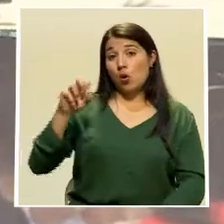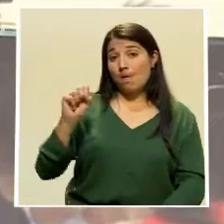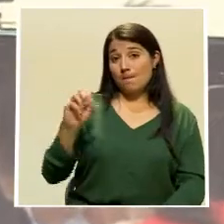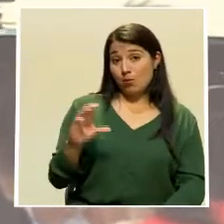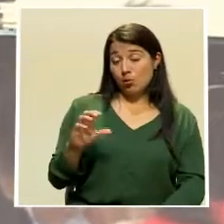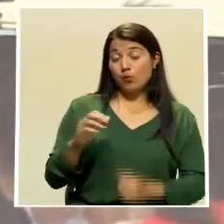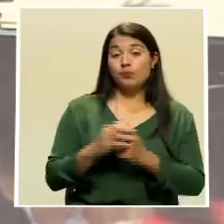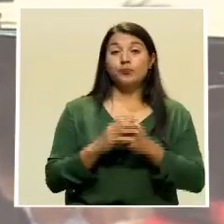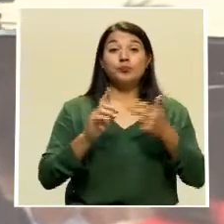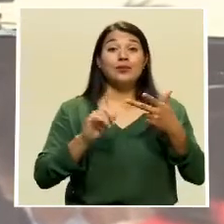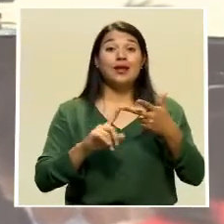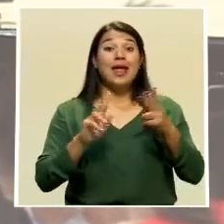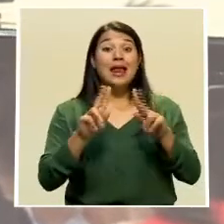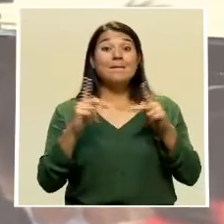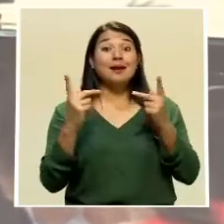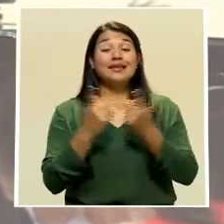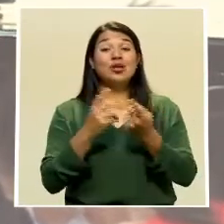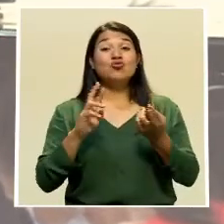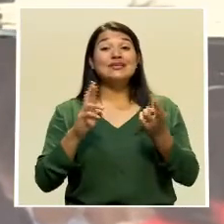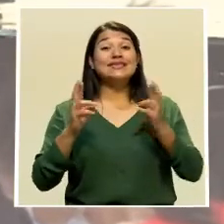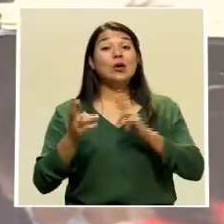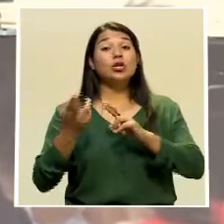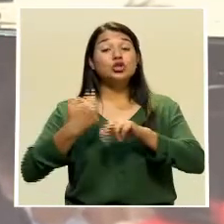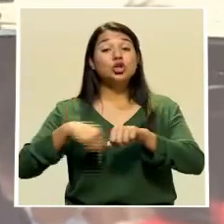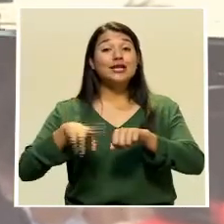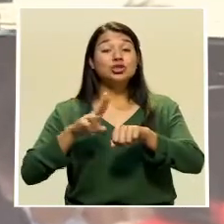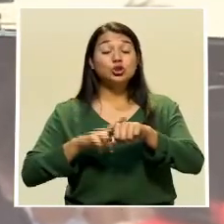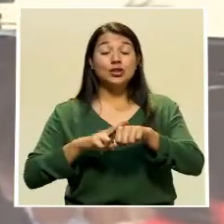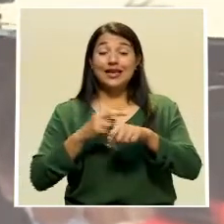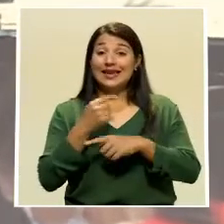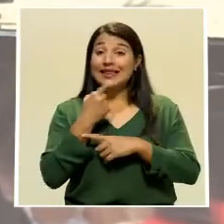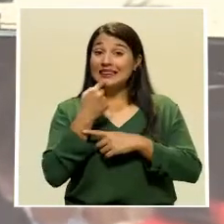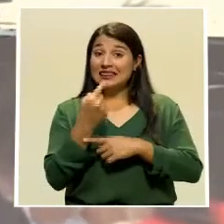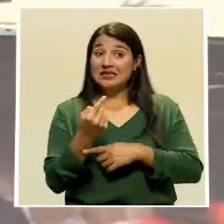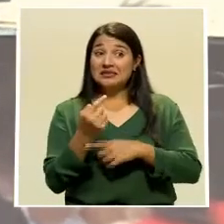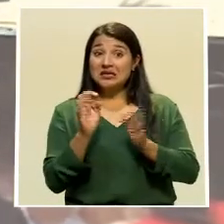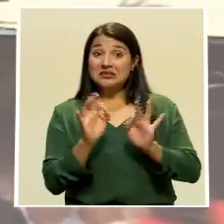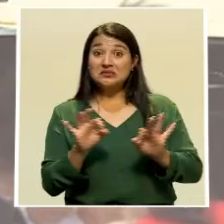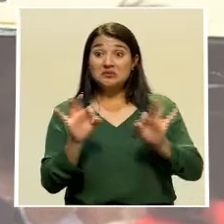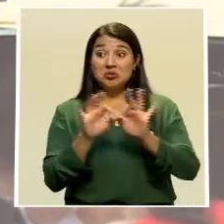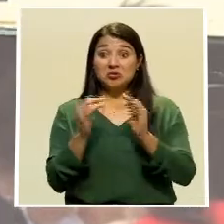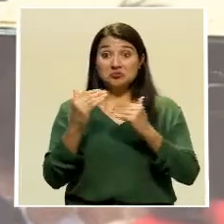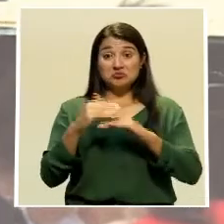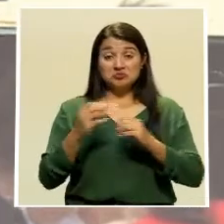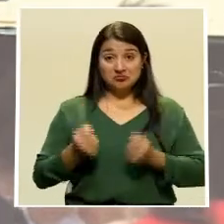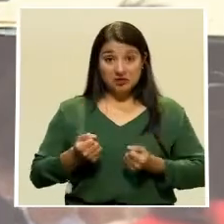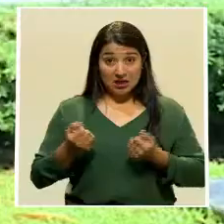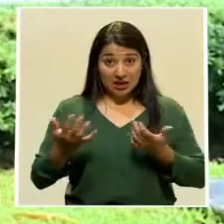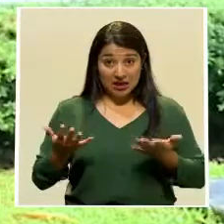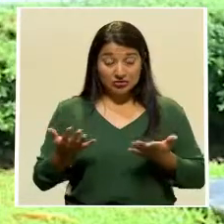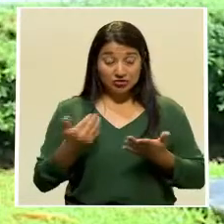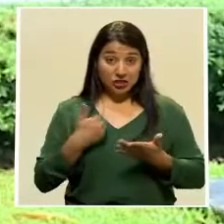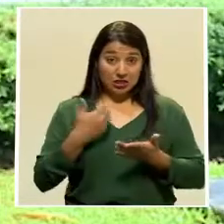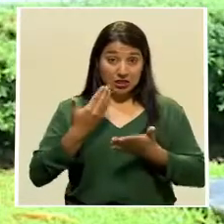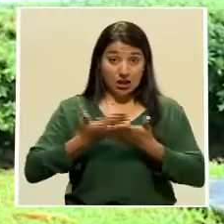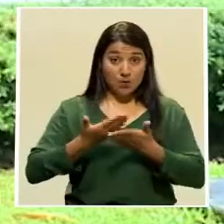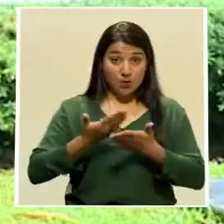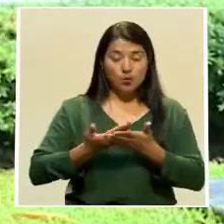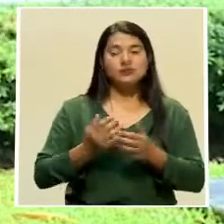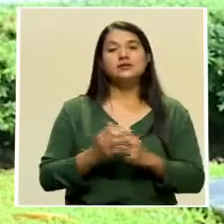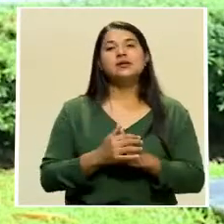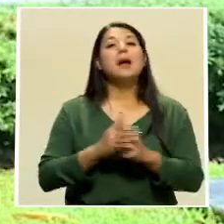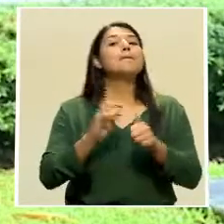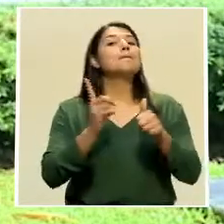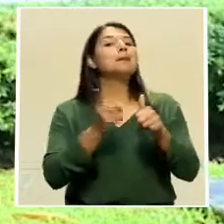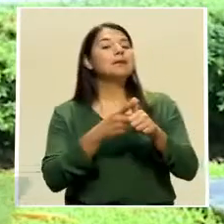de la fracción de Restauración Nacional, destacaron que un punto importante es el recorte del gasto que el gobierno planteará. Lo primero es de